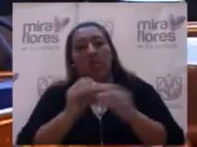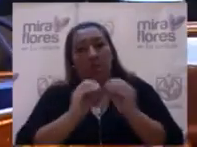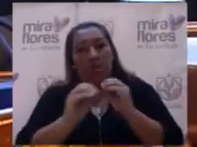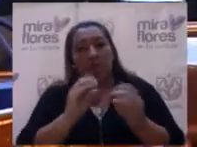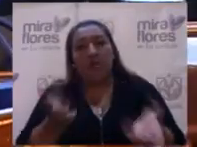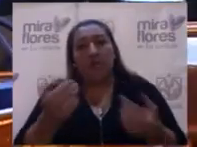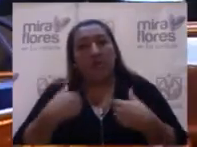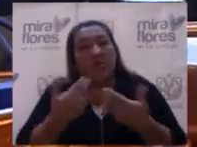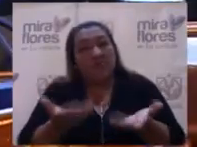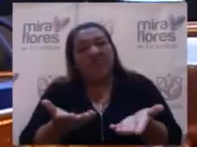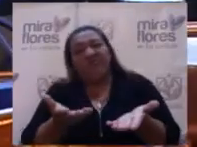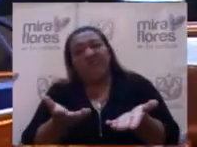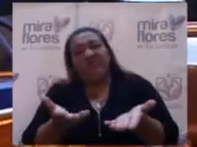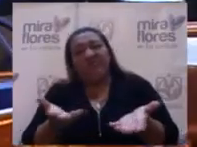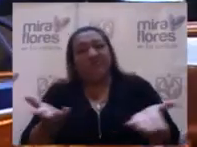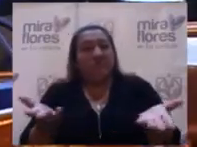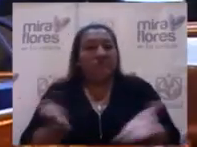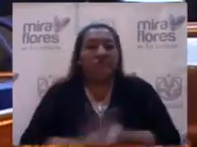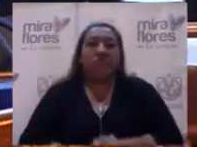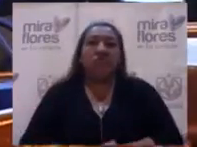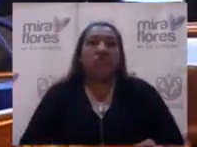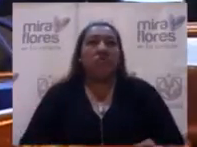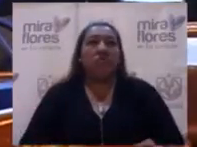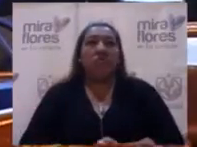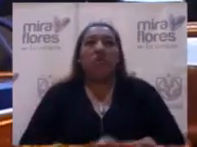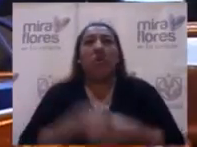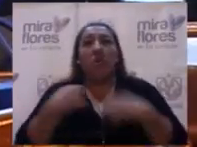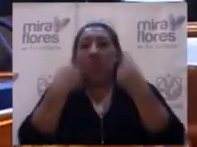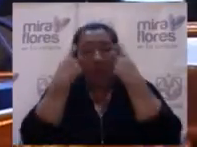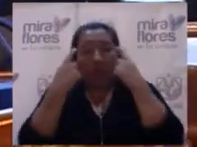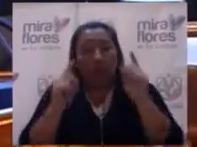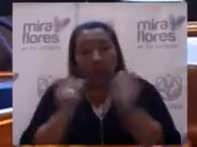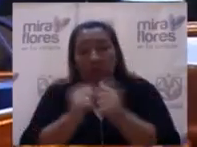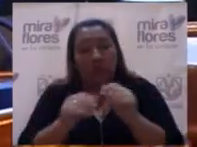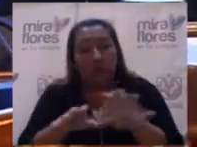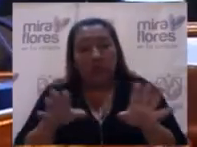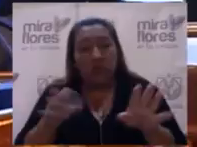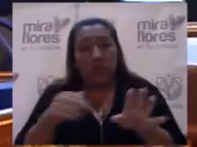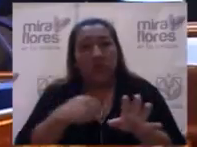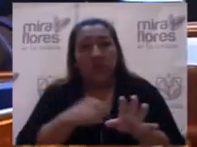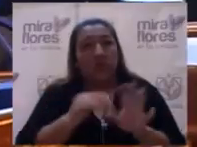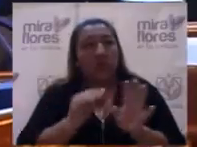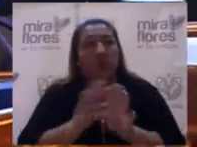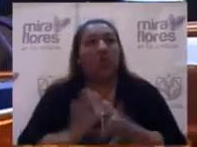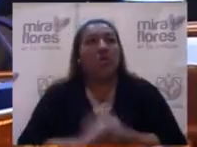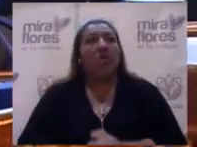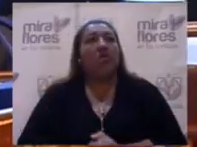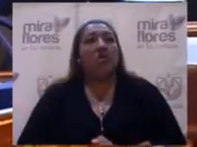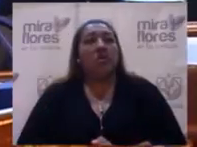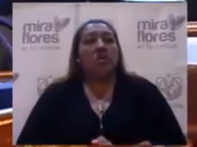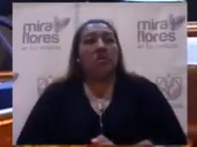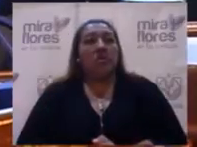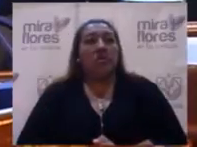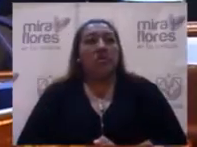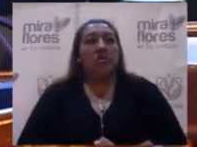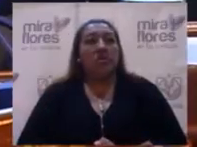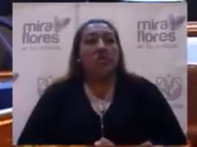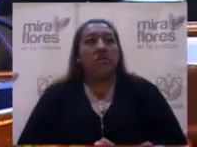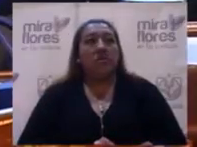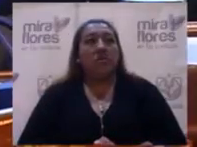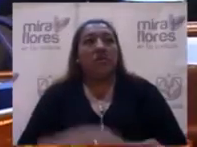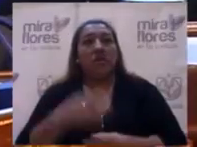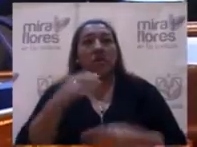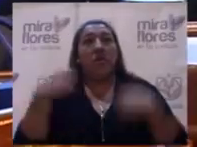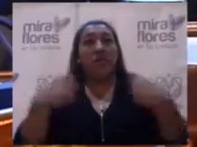es lo que me llamó a mí la atención. No corre por cuenta del que la dona, sino por cuenta de nosotros. El que dona va a poner este